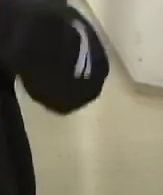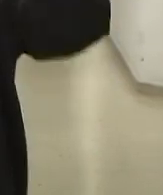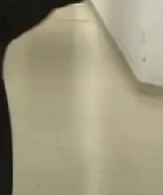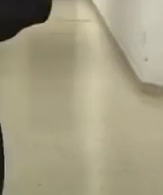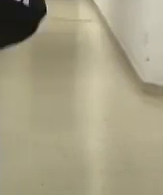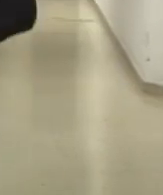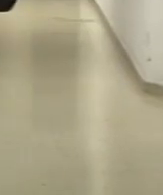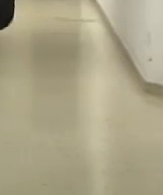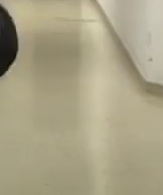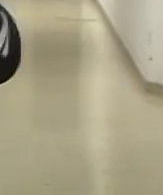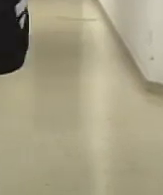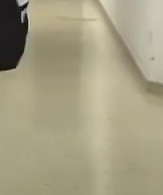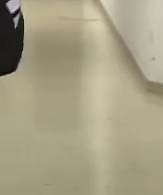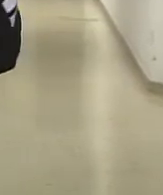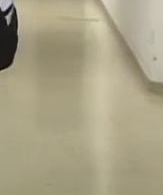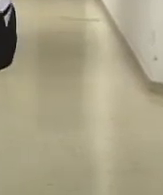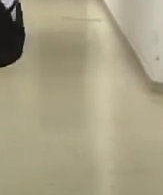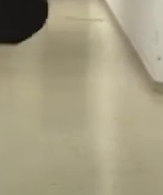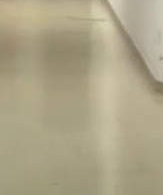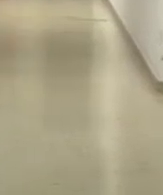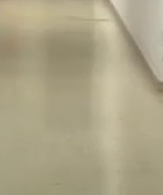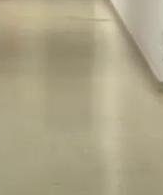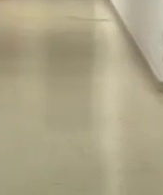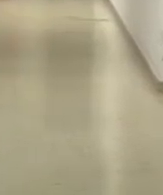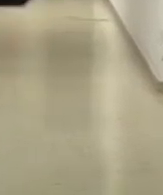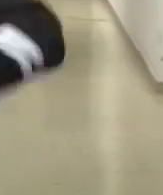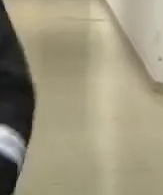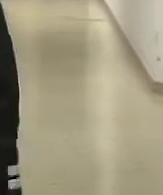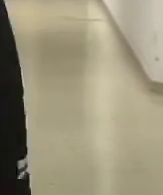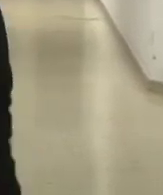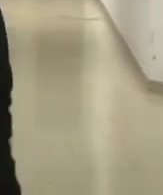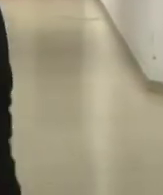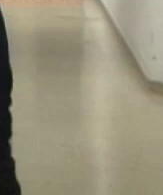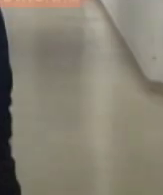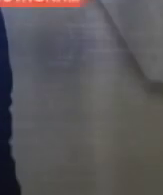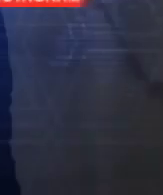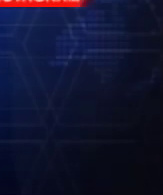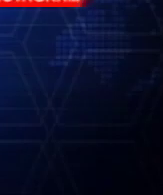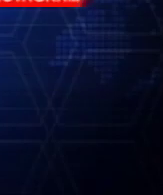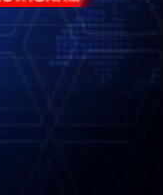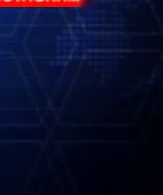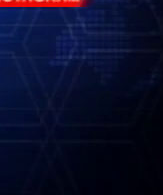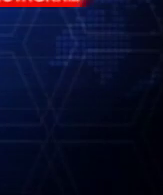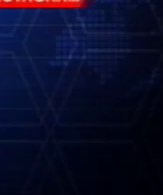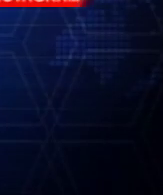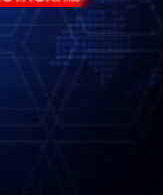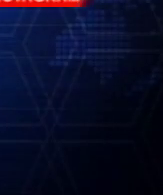por aquí, por Estrenos y Estrellas. Vacílala o marca 11.